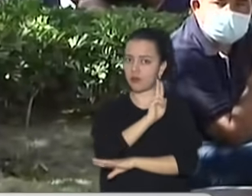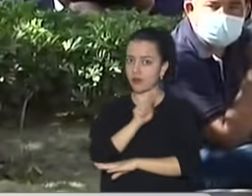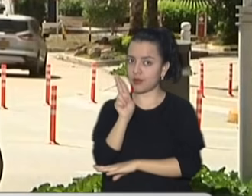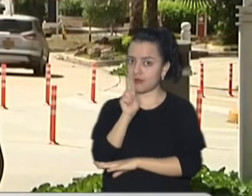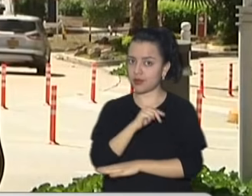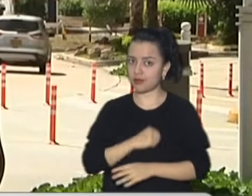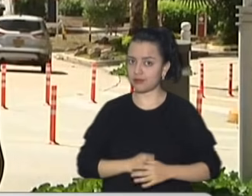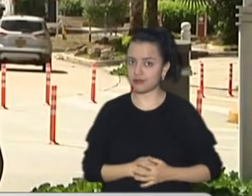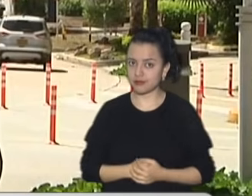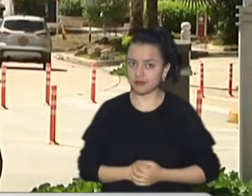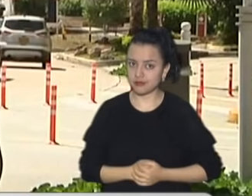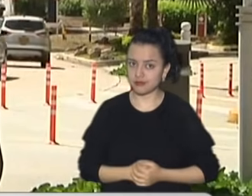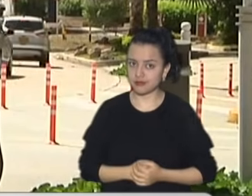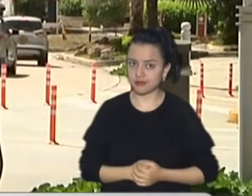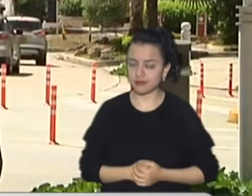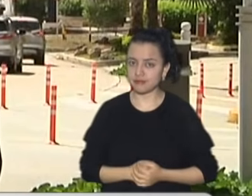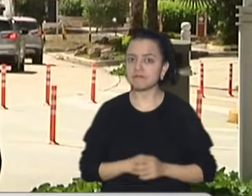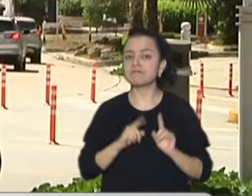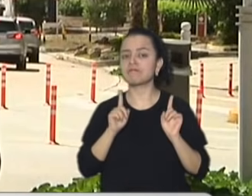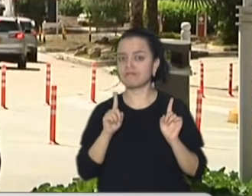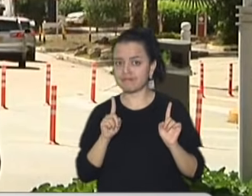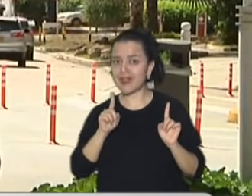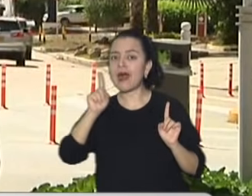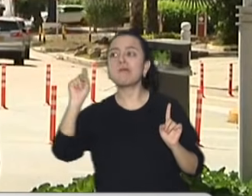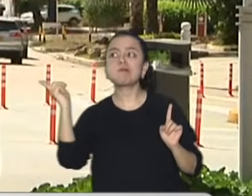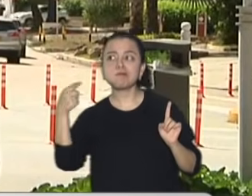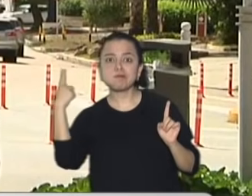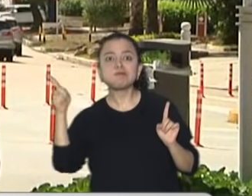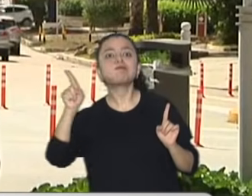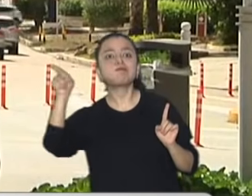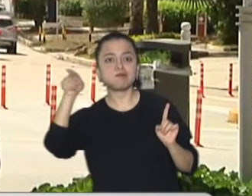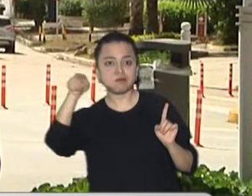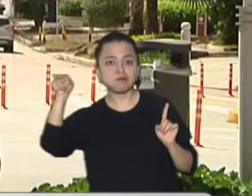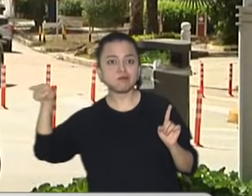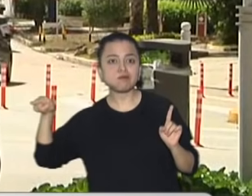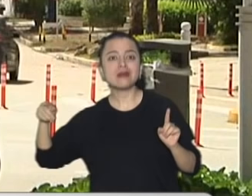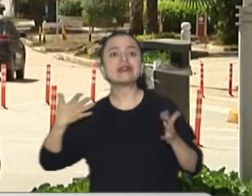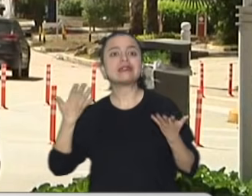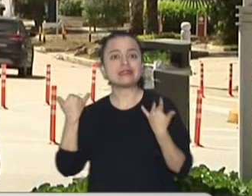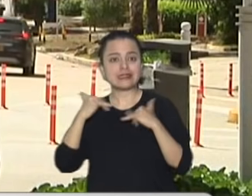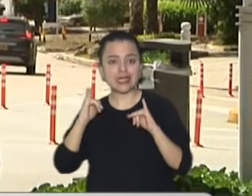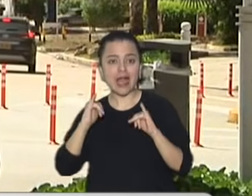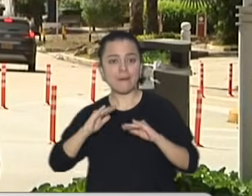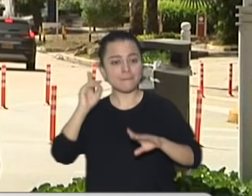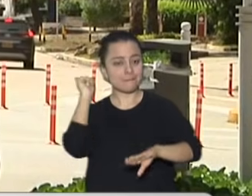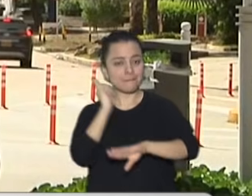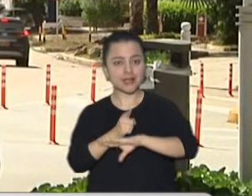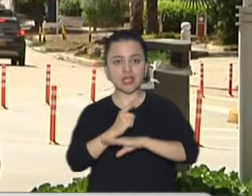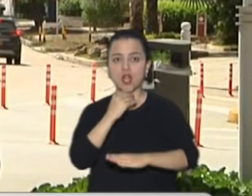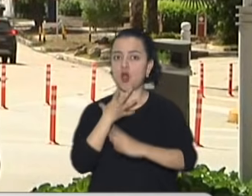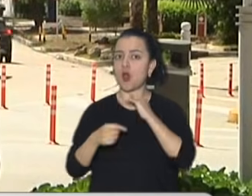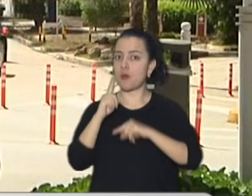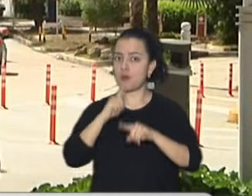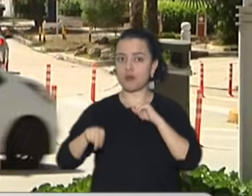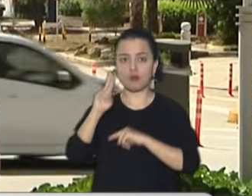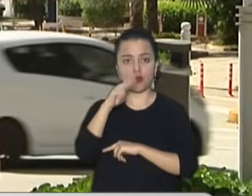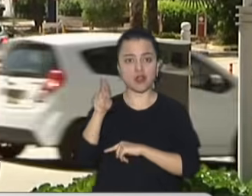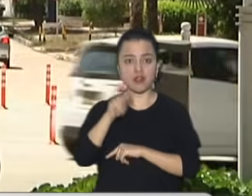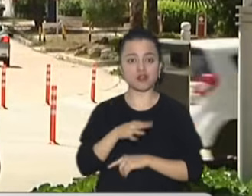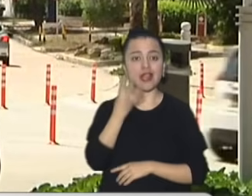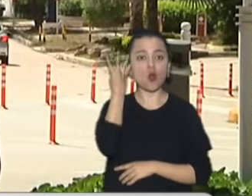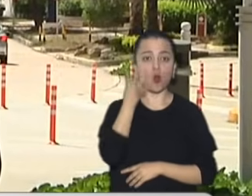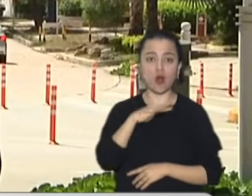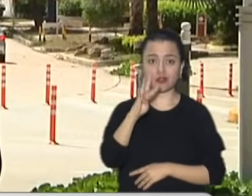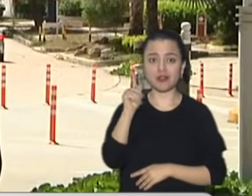carnaval. Incluso algunos sectores en la ciudad de Barranquilla han pedido que se declare el toque de queda y ley seca para esos 4 días